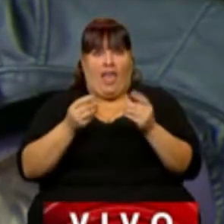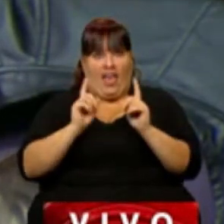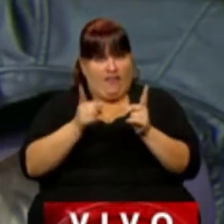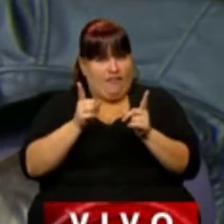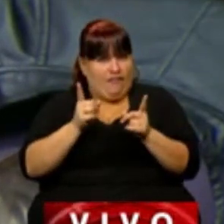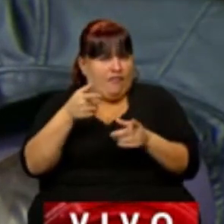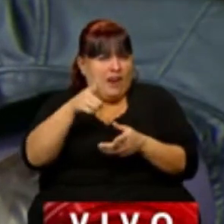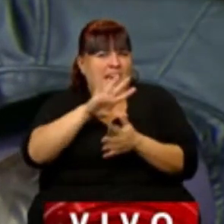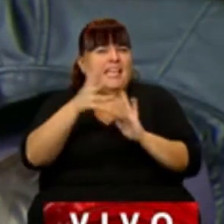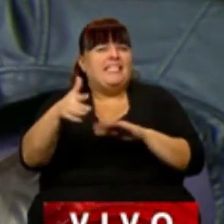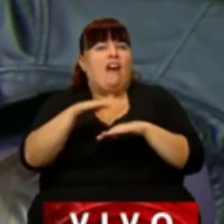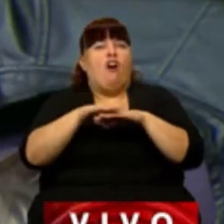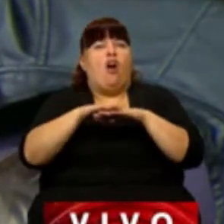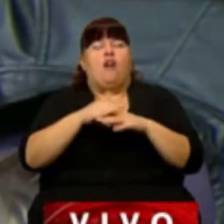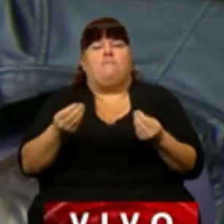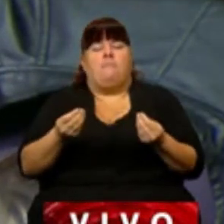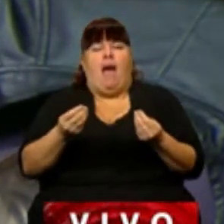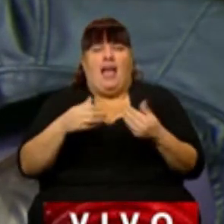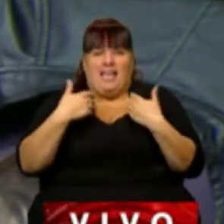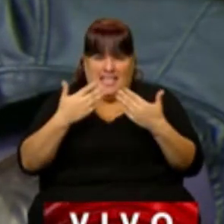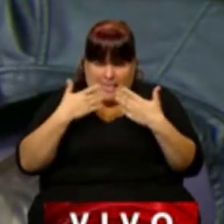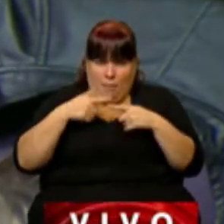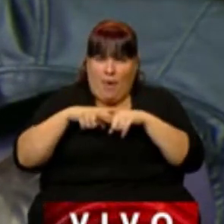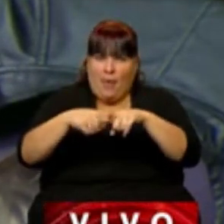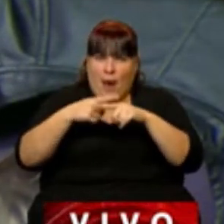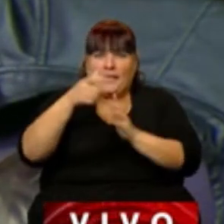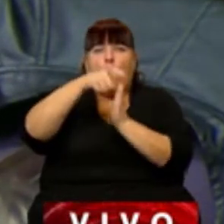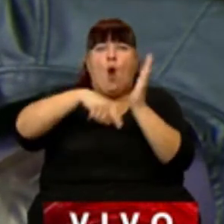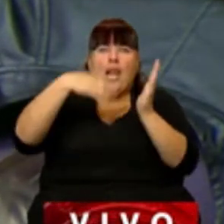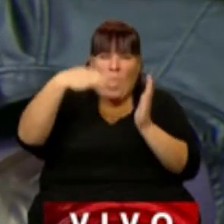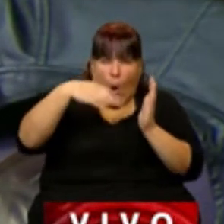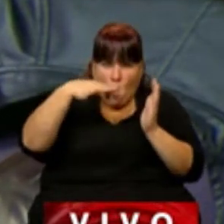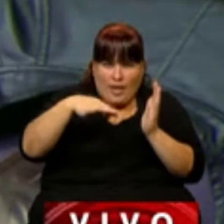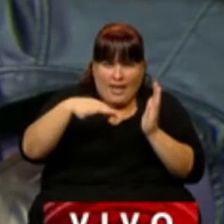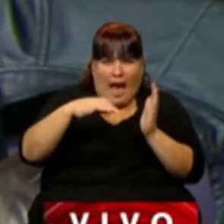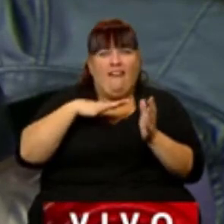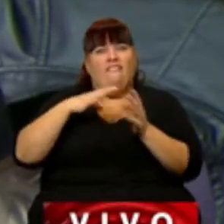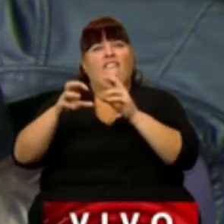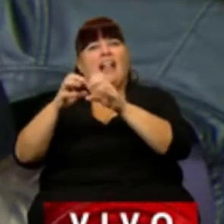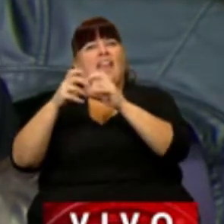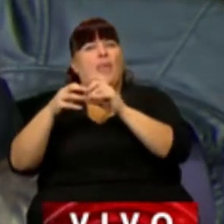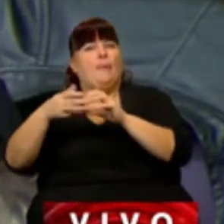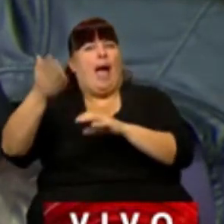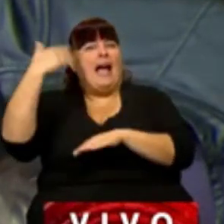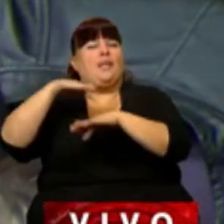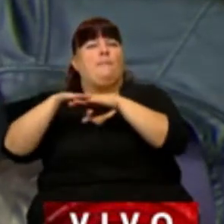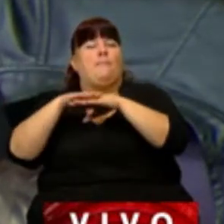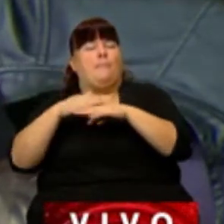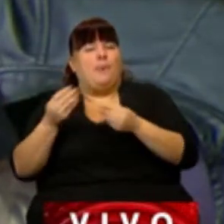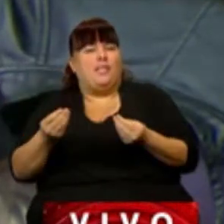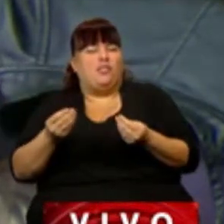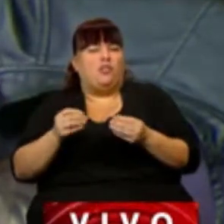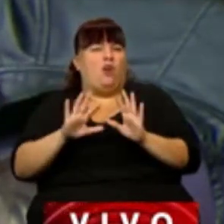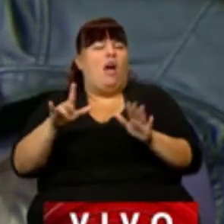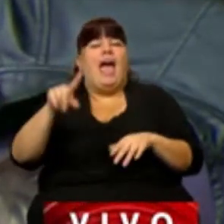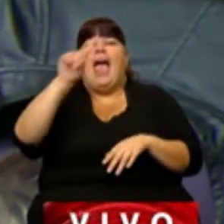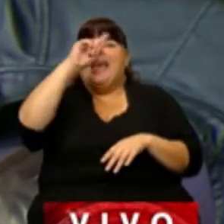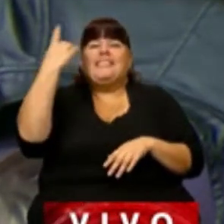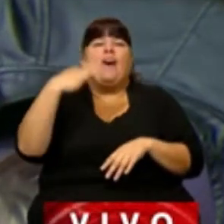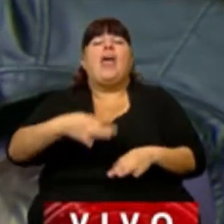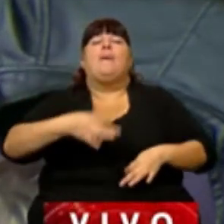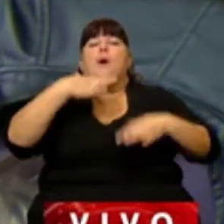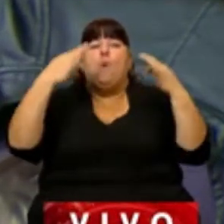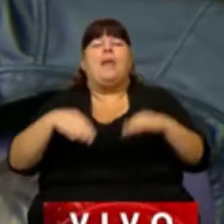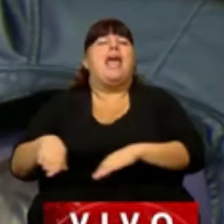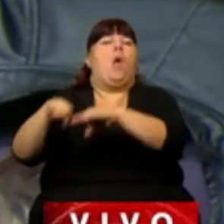estando vigente ese piso proscriptivo? ¿Se puede discutir boleta única sin discutir el piso proscriptivo? El Estado debe